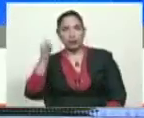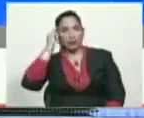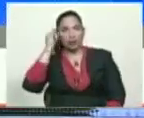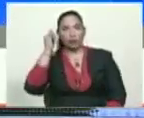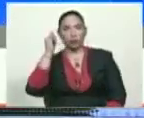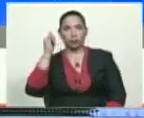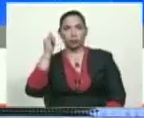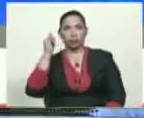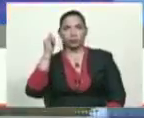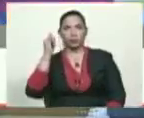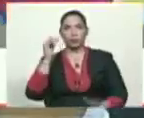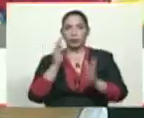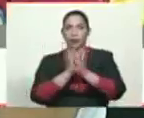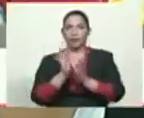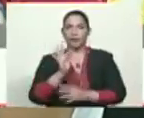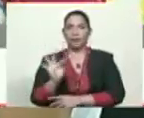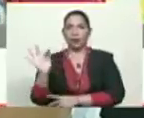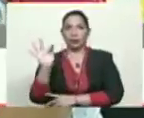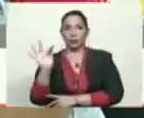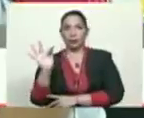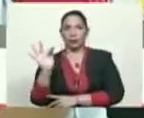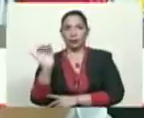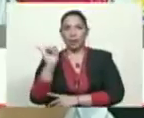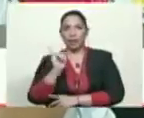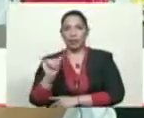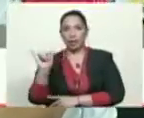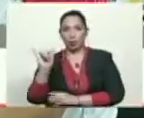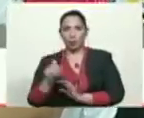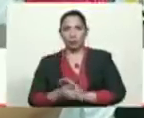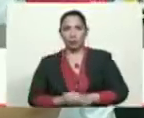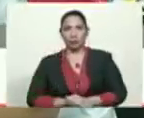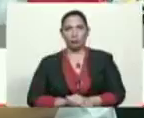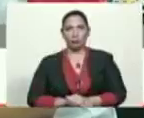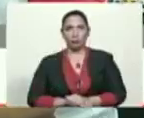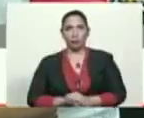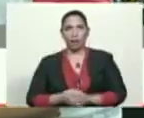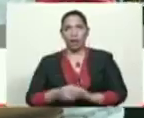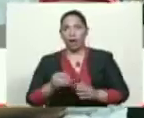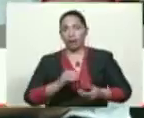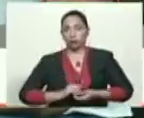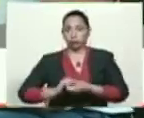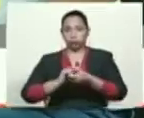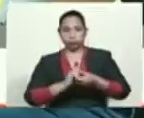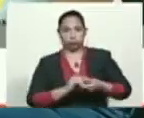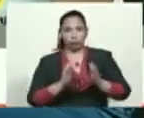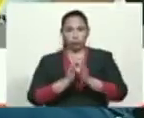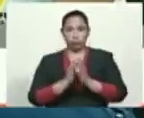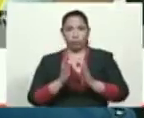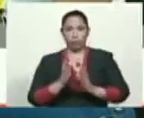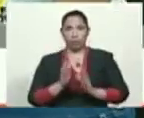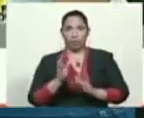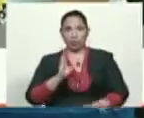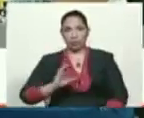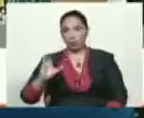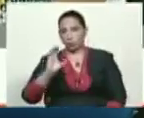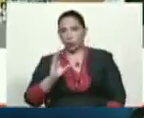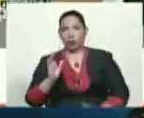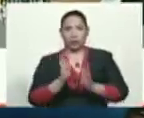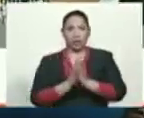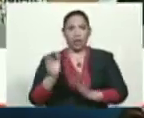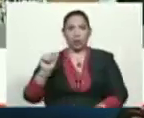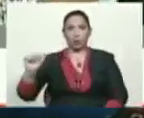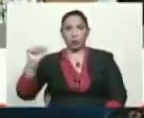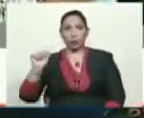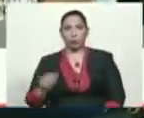san felipe y yaritagua en el táchira san cristóbal y san antonio como